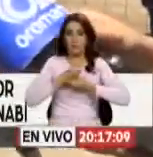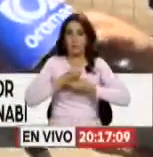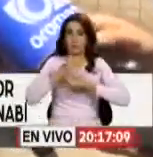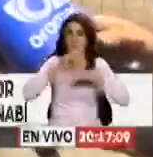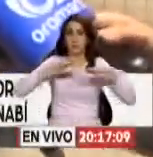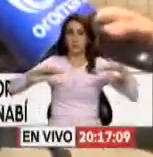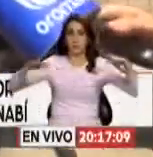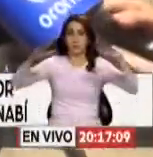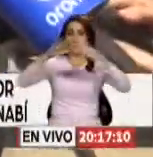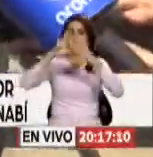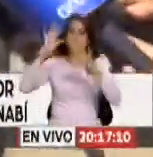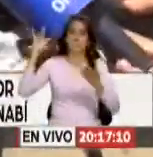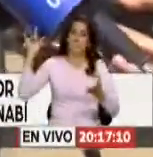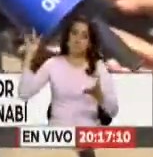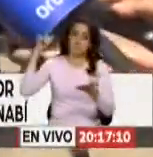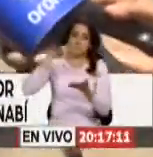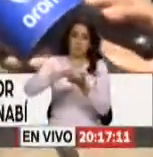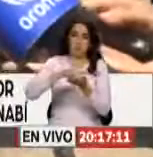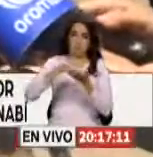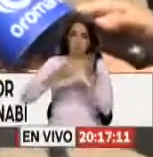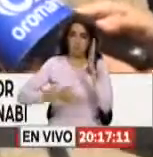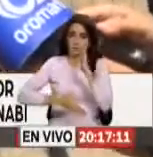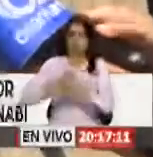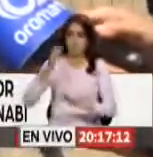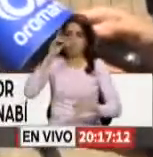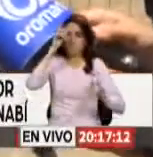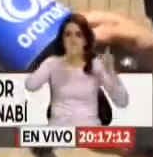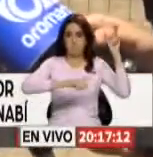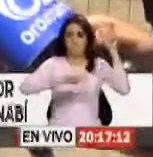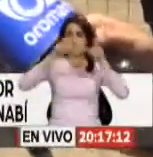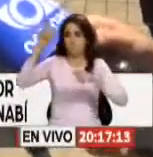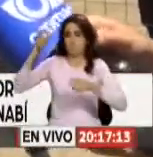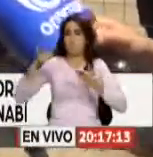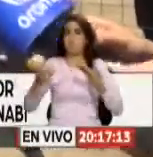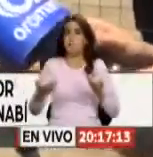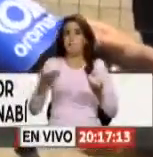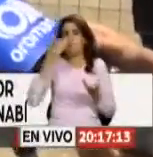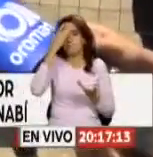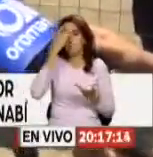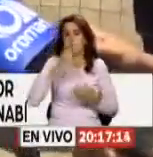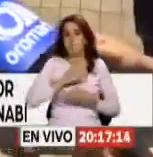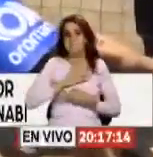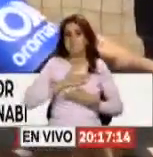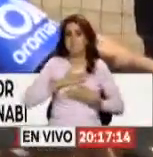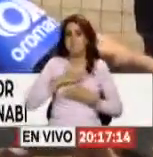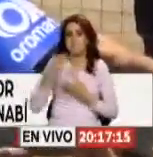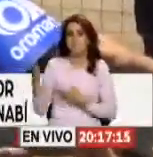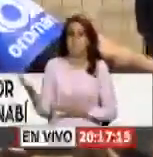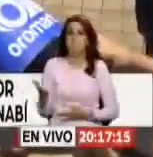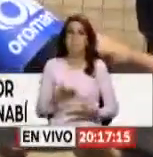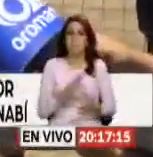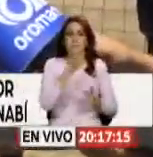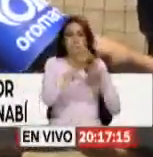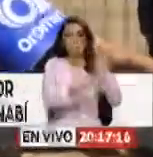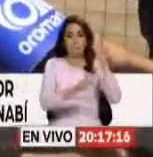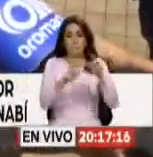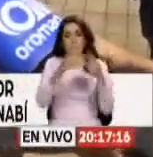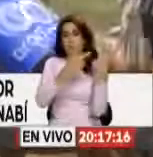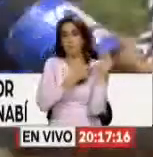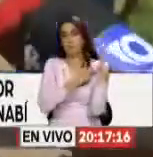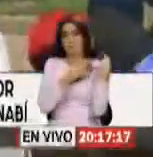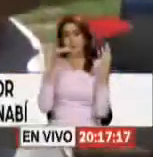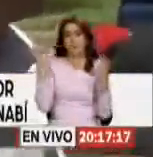caído una avioneta aquí y que se había llevado unos postes, que había dañado. Incluso le dije que por favor que hablara con las personas encargadas de la avioneta